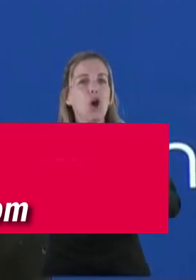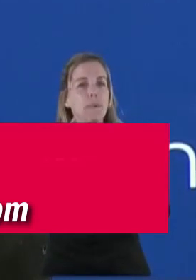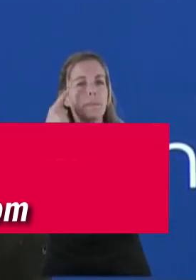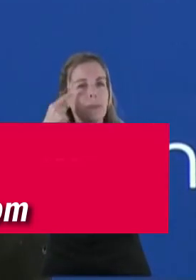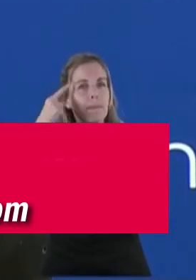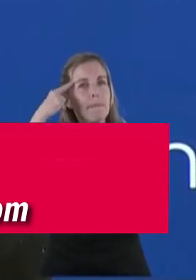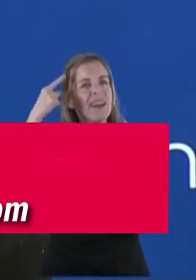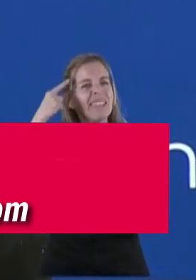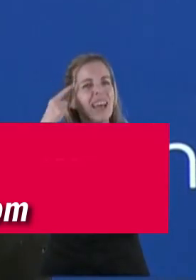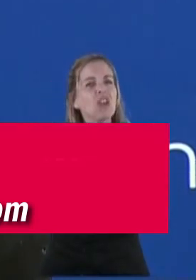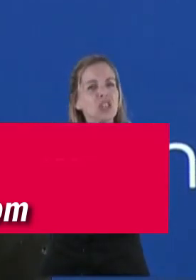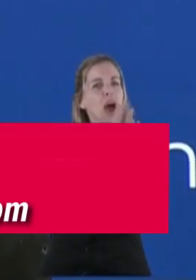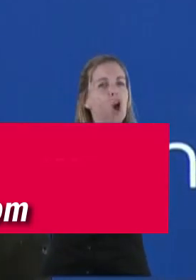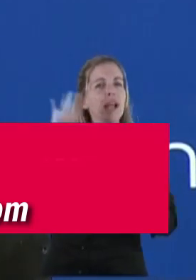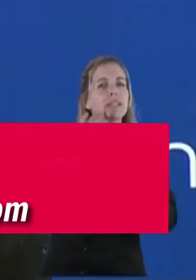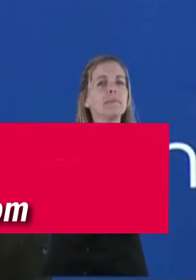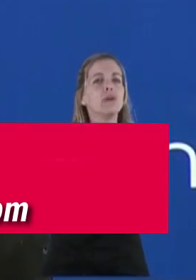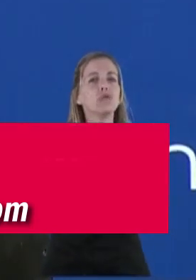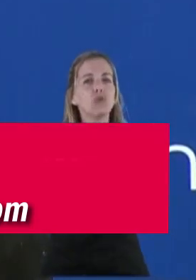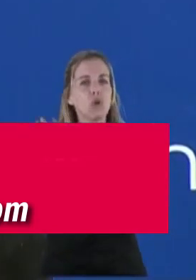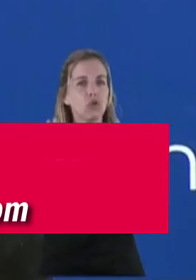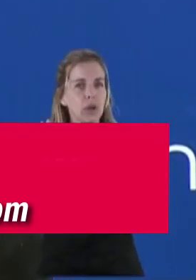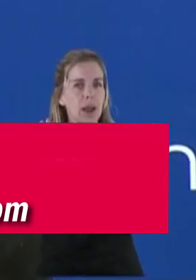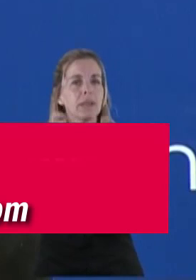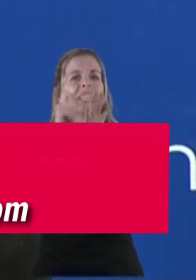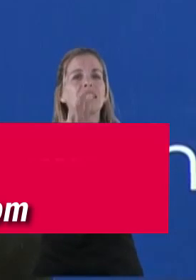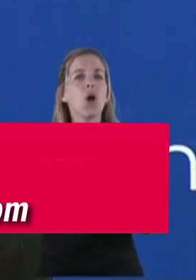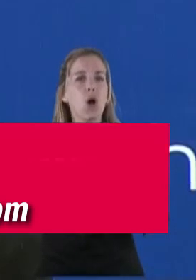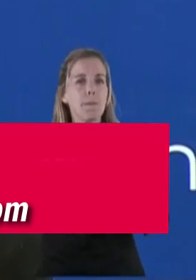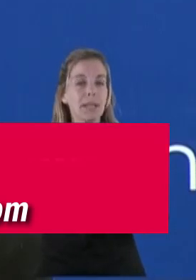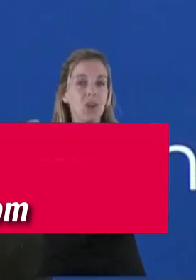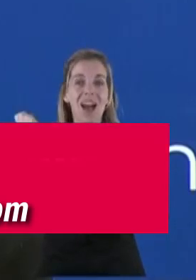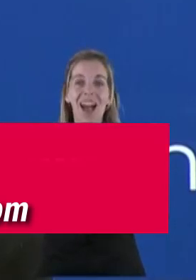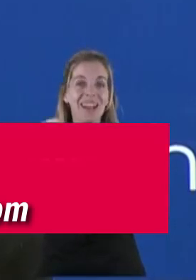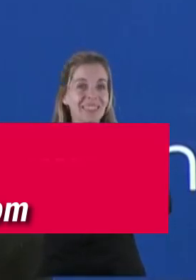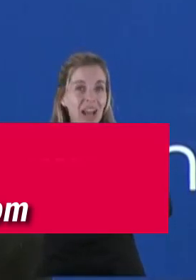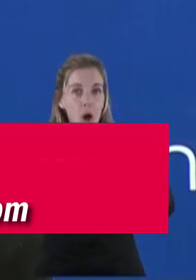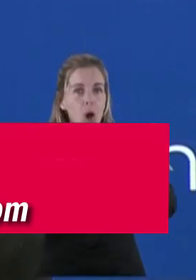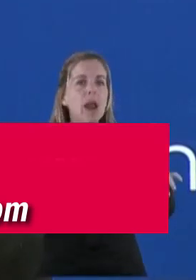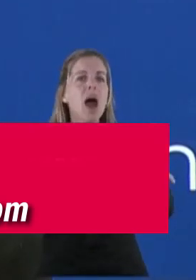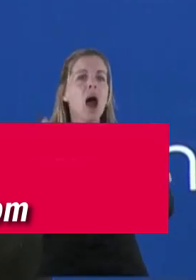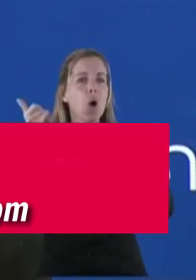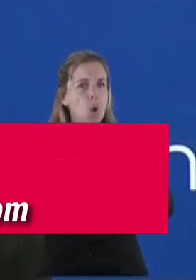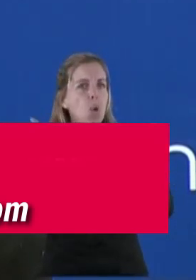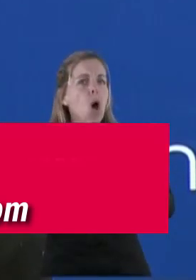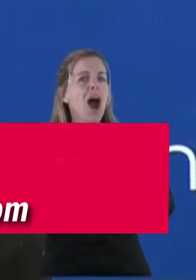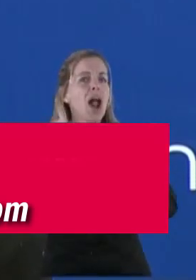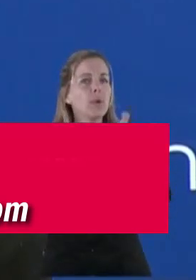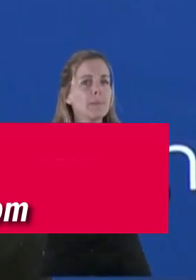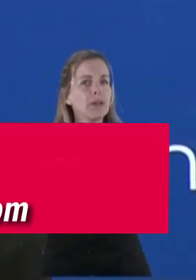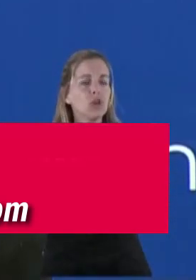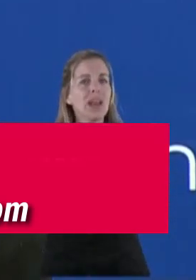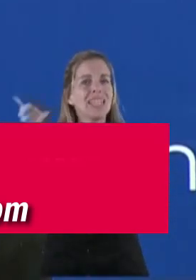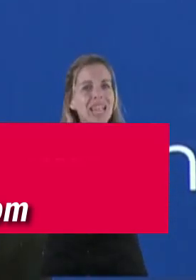previstos en estos casos justamente para lograr tener todo. Hasta ahora hemos tenido algunos llamados, algunos mails que nos han mandado